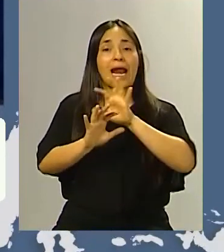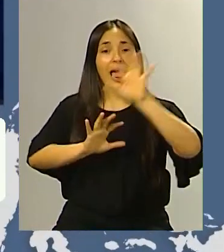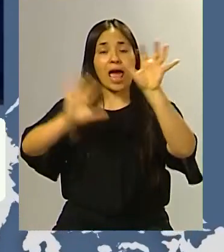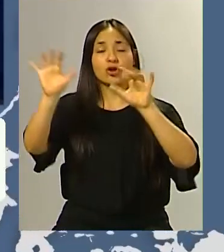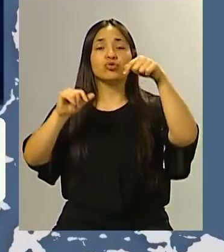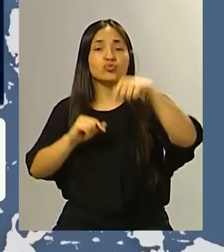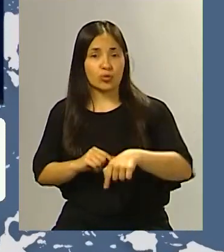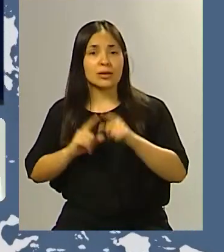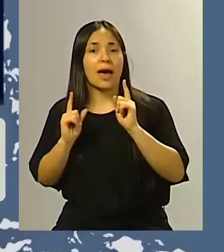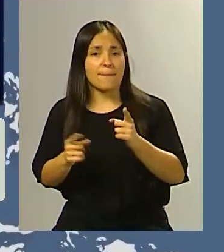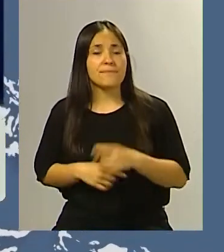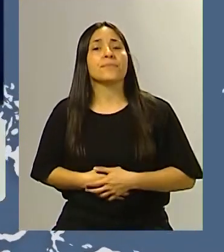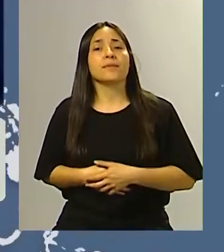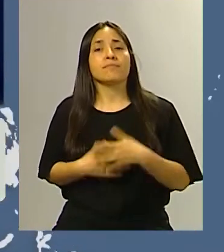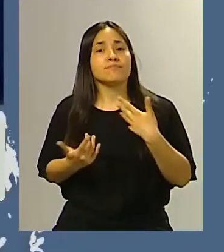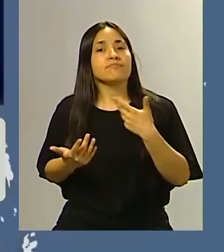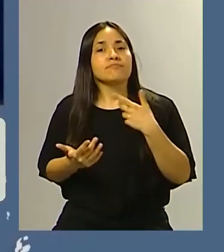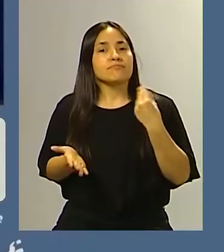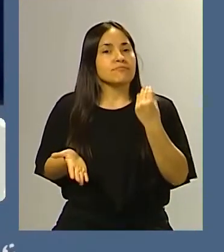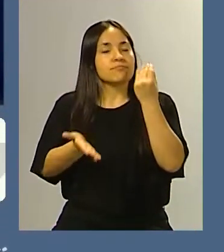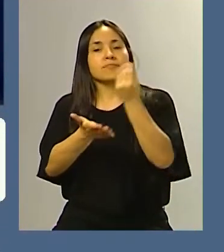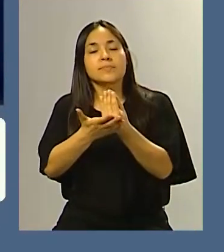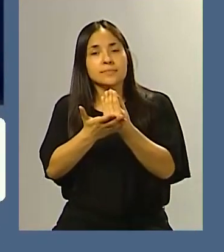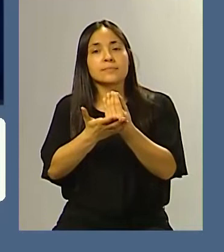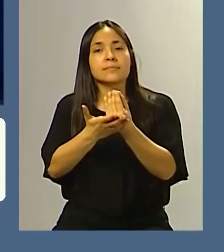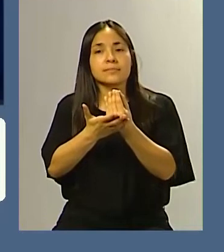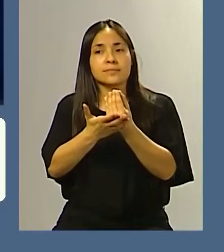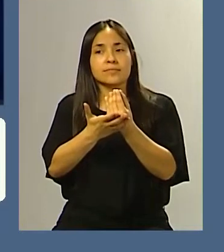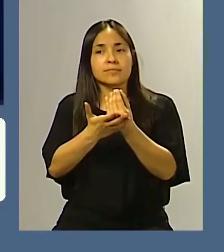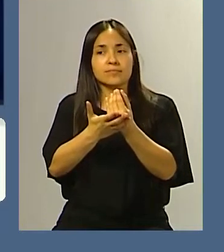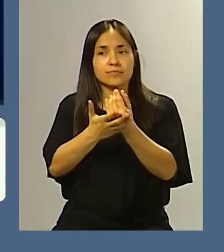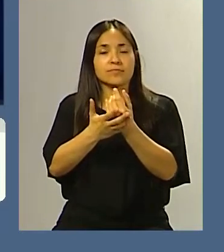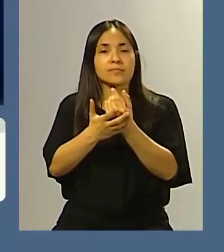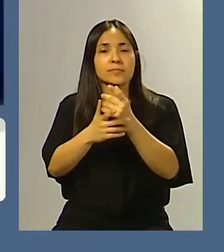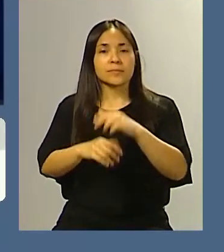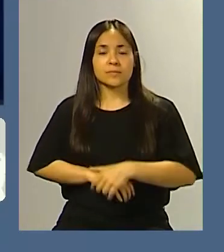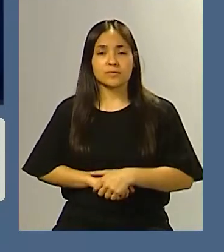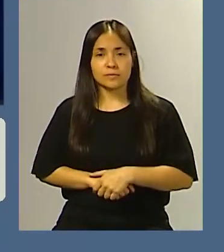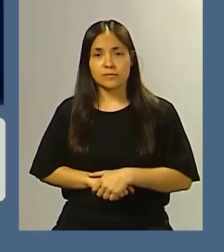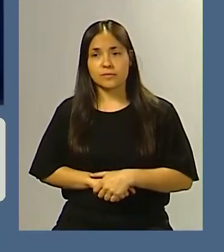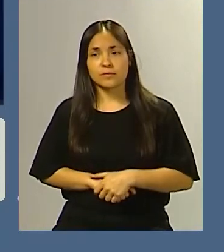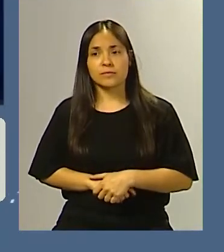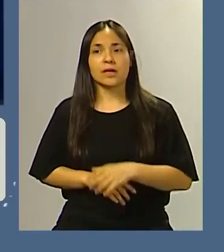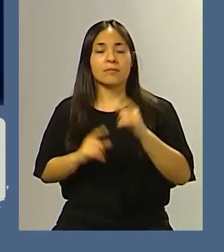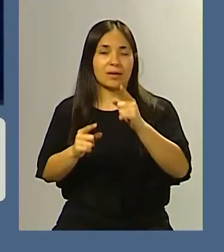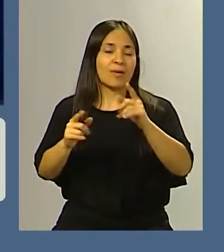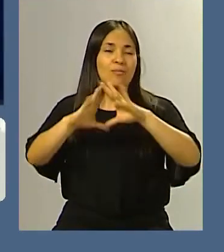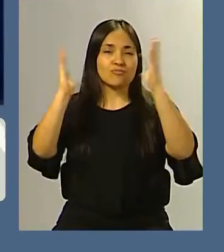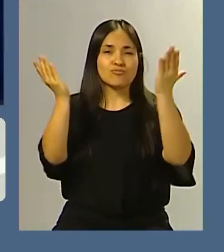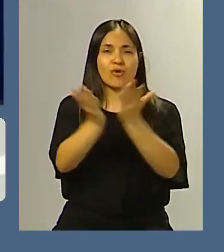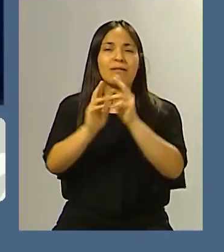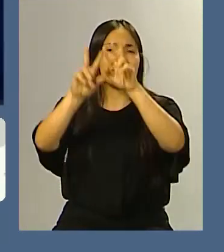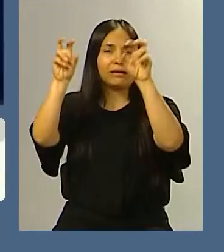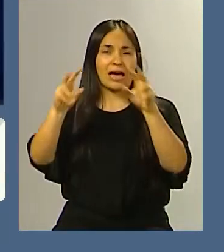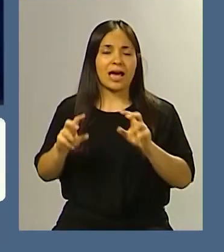es que vamos a buscar posicionar la visión del sur global en las grandes disputas globales, en los grandes temas.